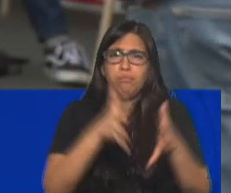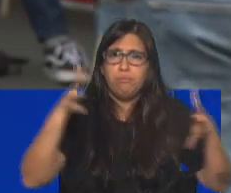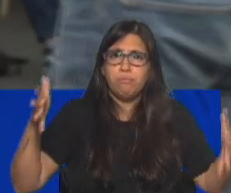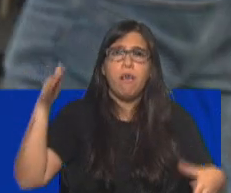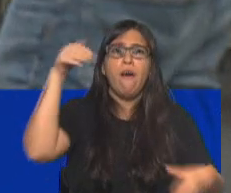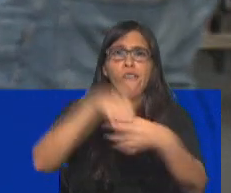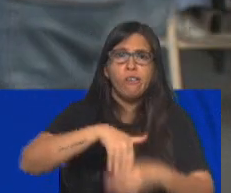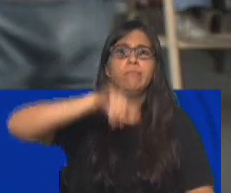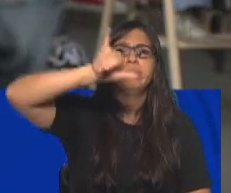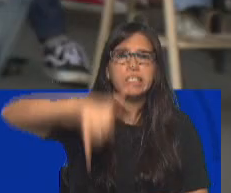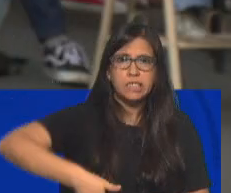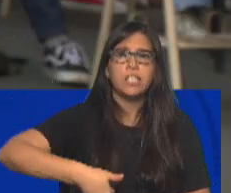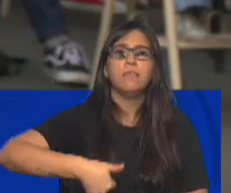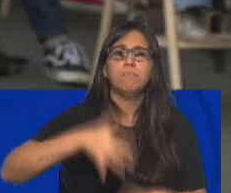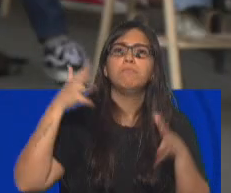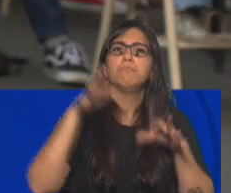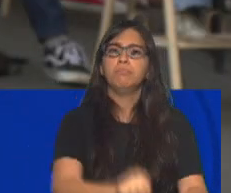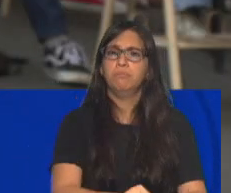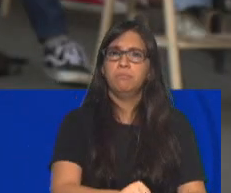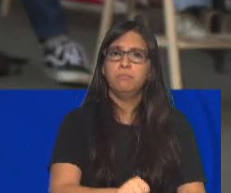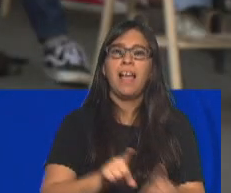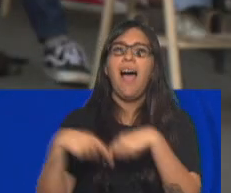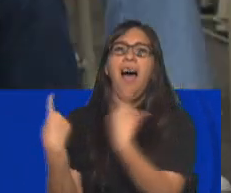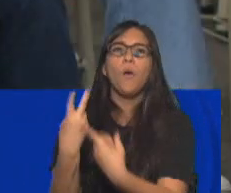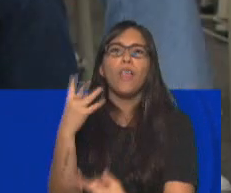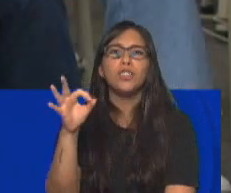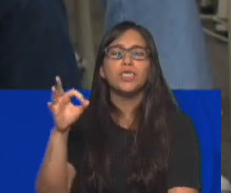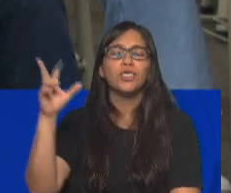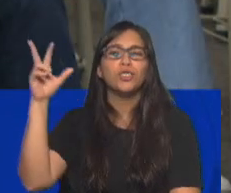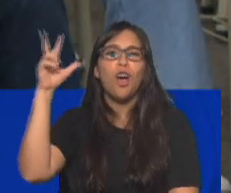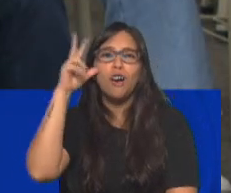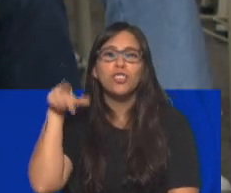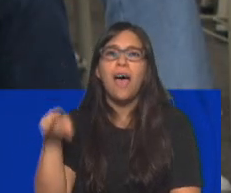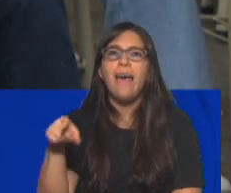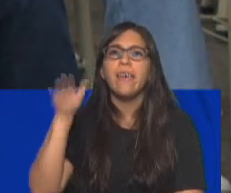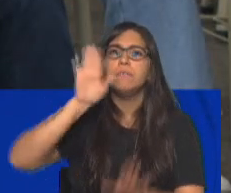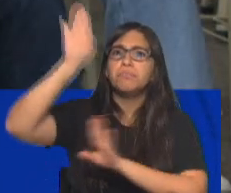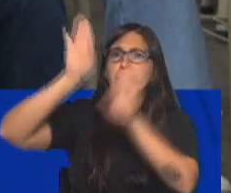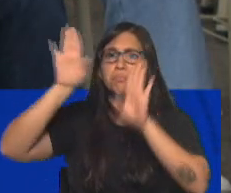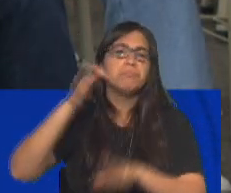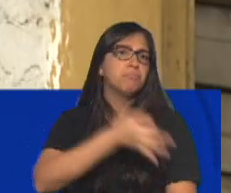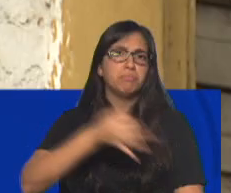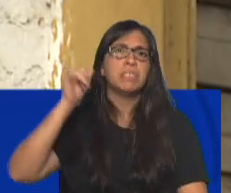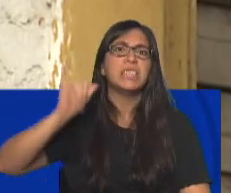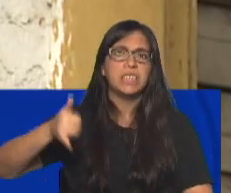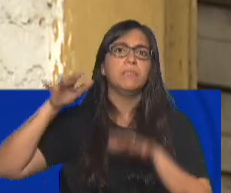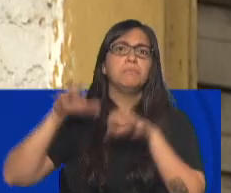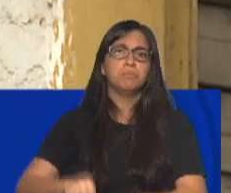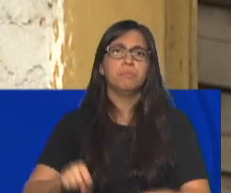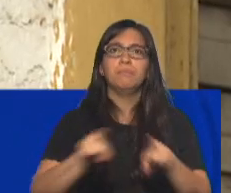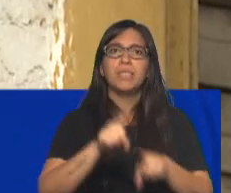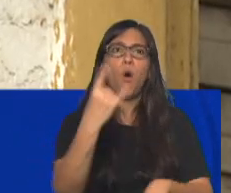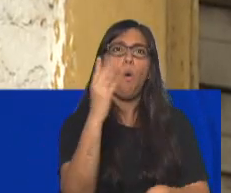en el aula 28 en donde Bueno lo hicimos en sintonía con el resto de las facultades de la